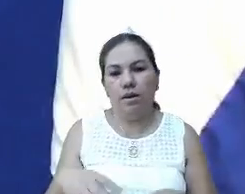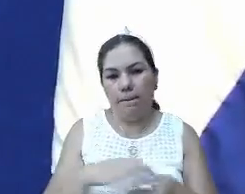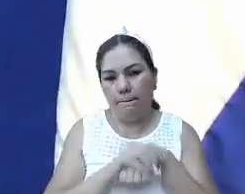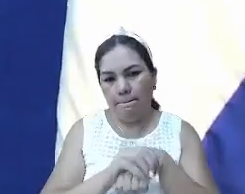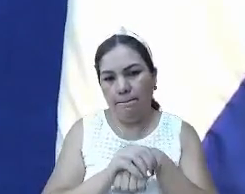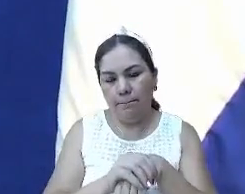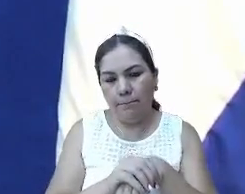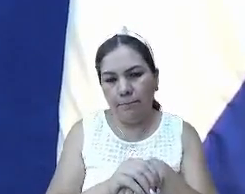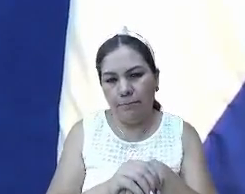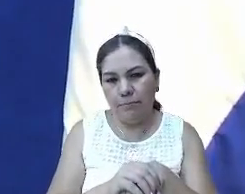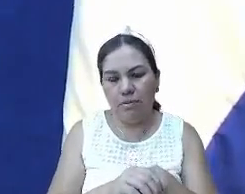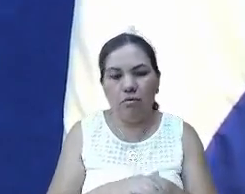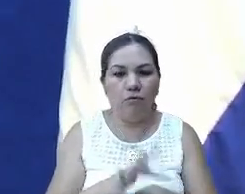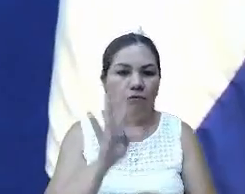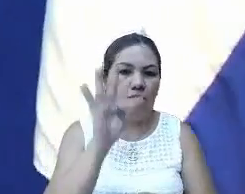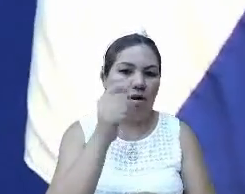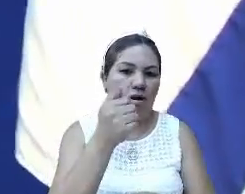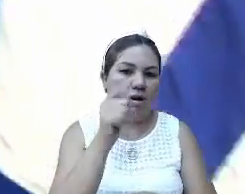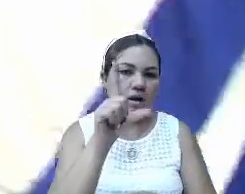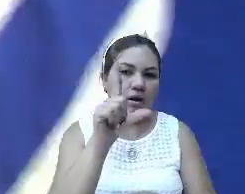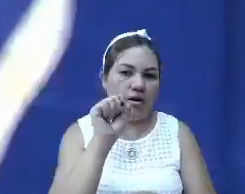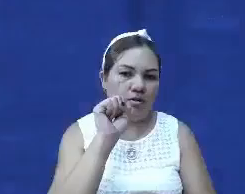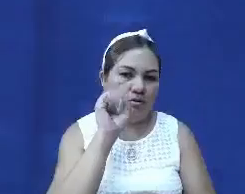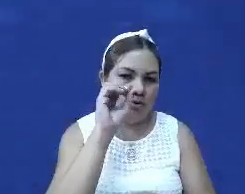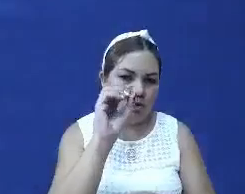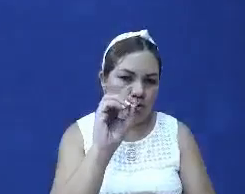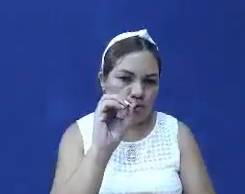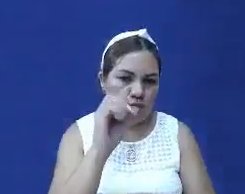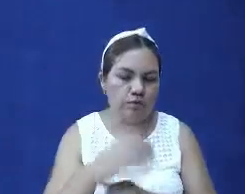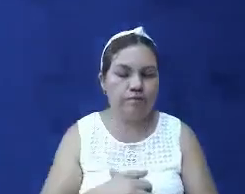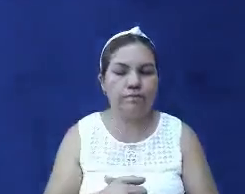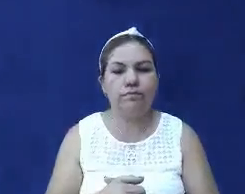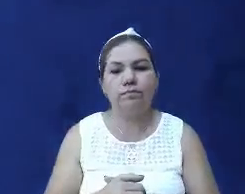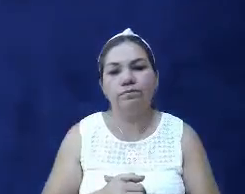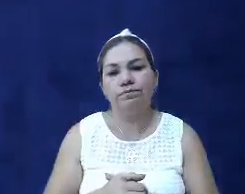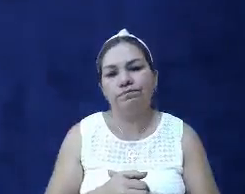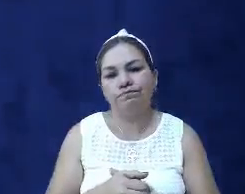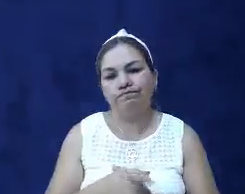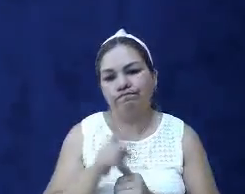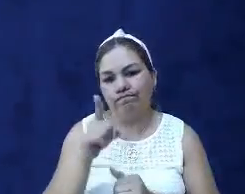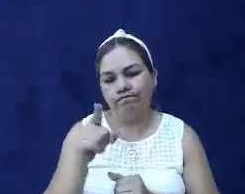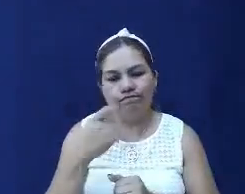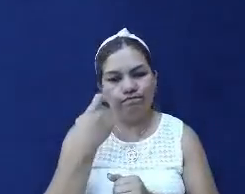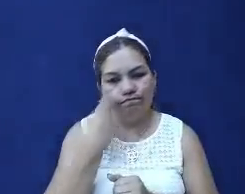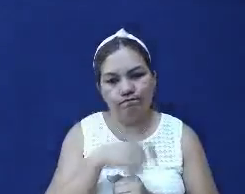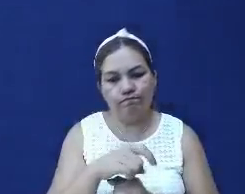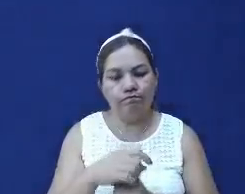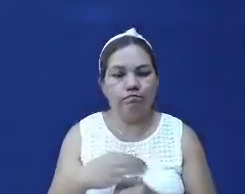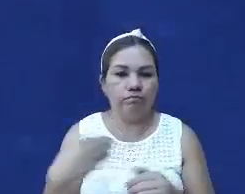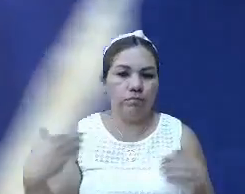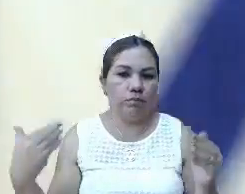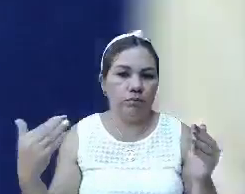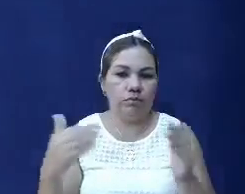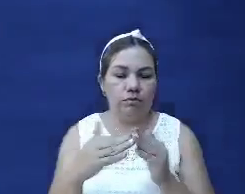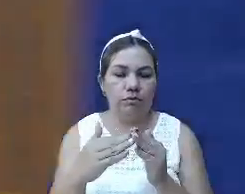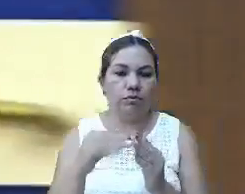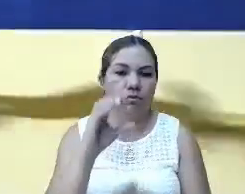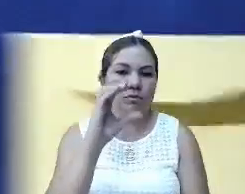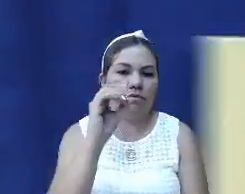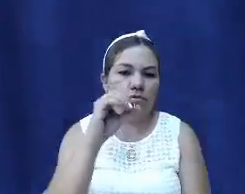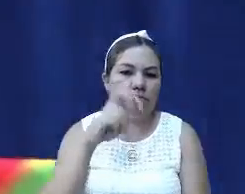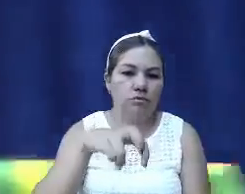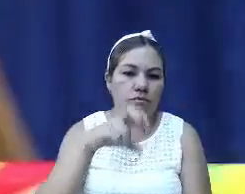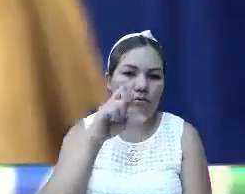prosperar, tú no te puedes levantar. Y para que eso ocurra, usted necesita conectarse a la unción del profeta